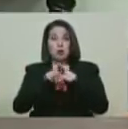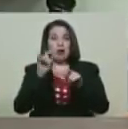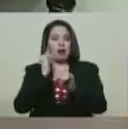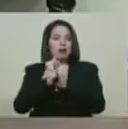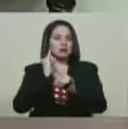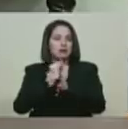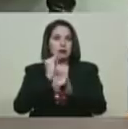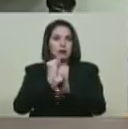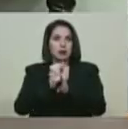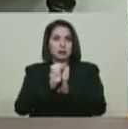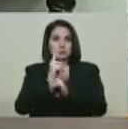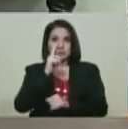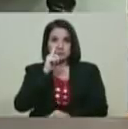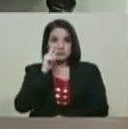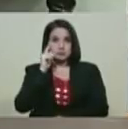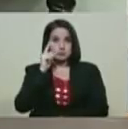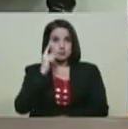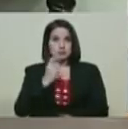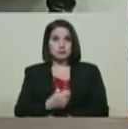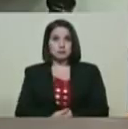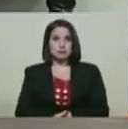dicen, wallet, ¿verdad, Pedro?